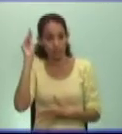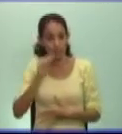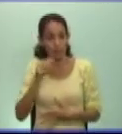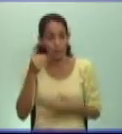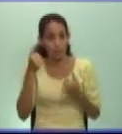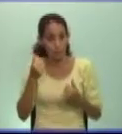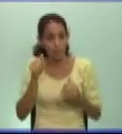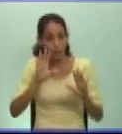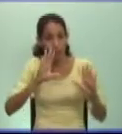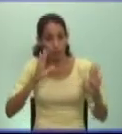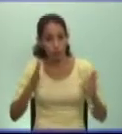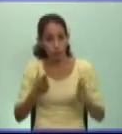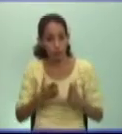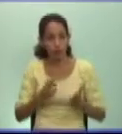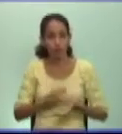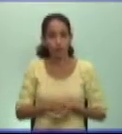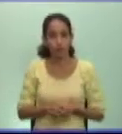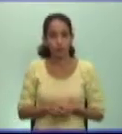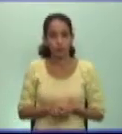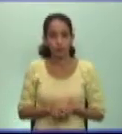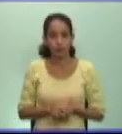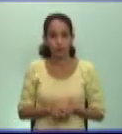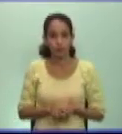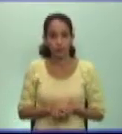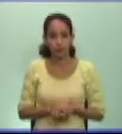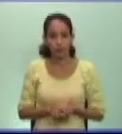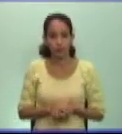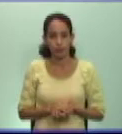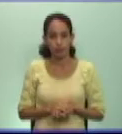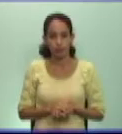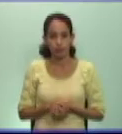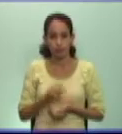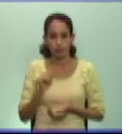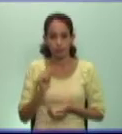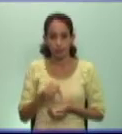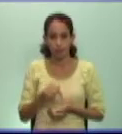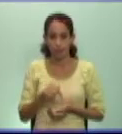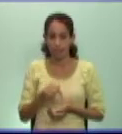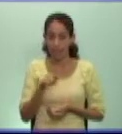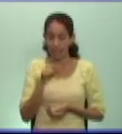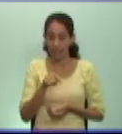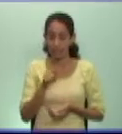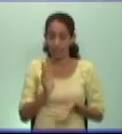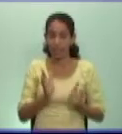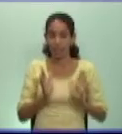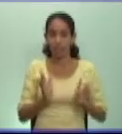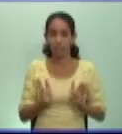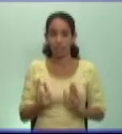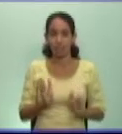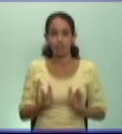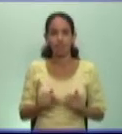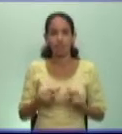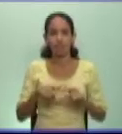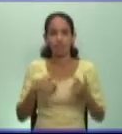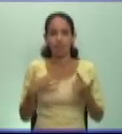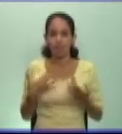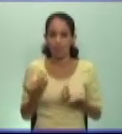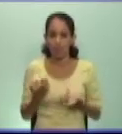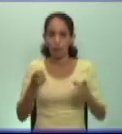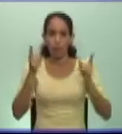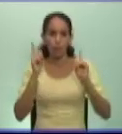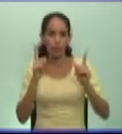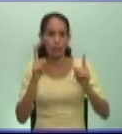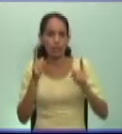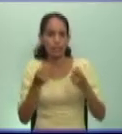elementos. Cuando hablamos de la América Latina, recuerden que esta es una etapa donde esta es la realidad económica, política y social, pero es una